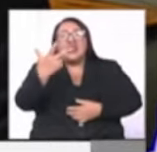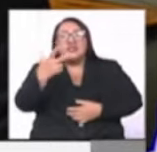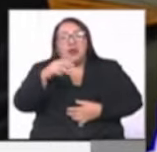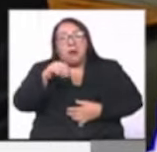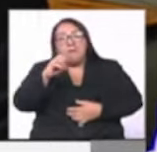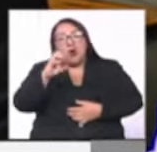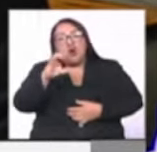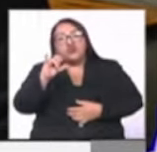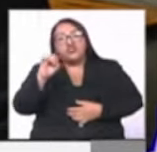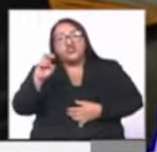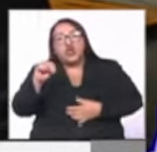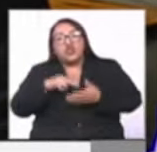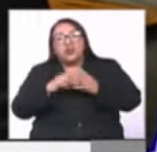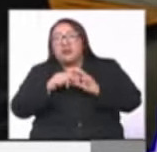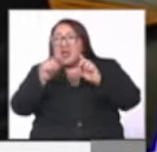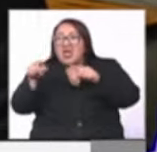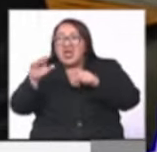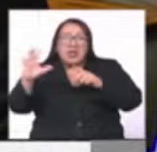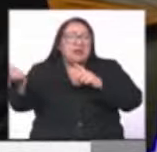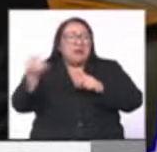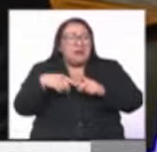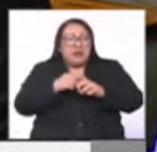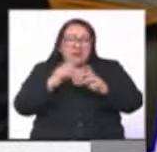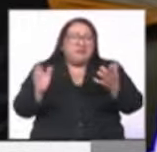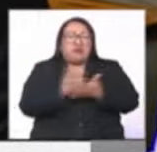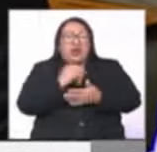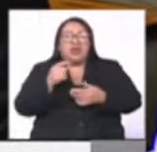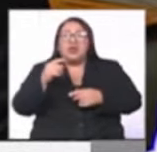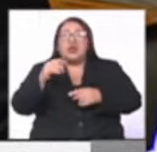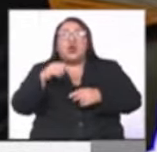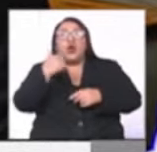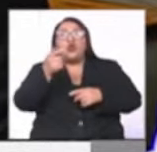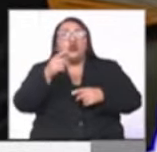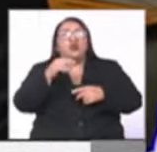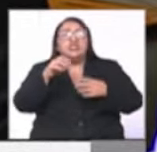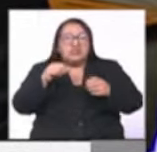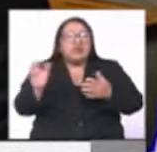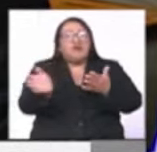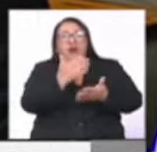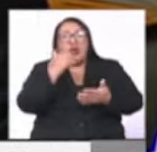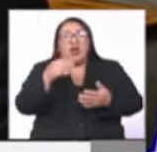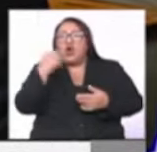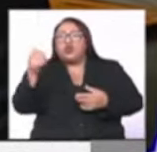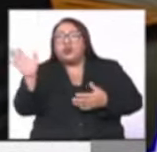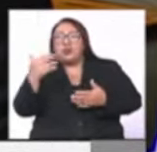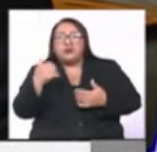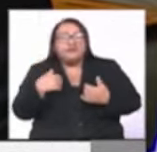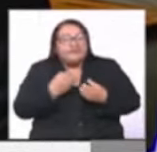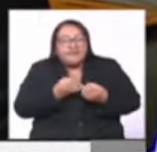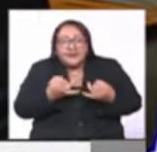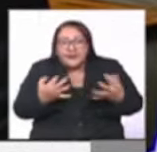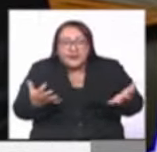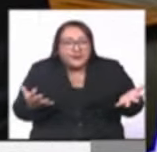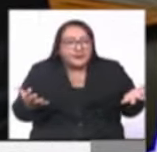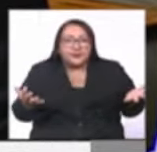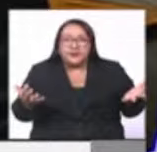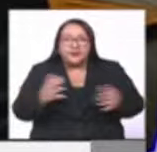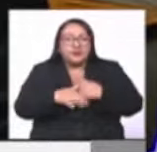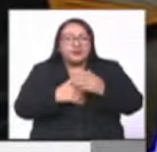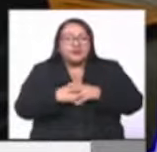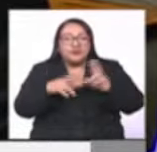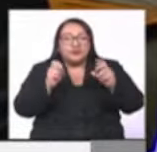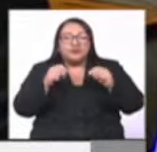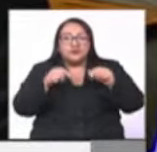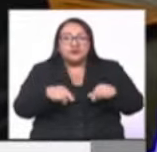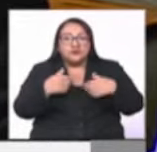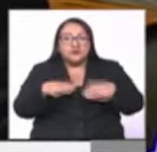perseguido la remoción inmediata de los miembros de la junta sin proceso o aplicando procedimientos adoc y en todos los casos sin que